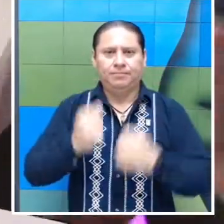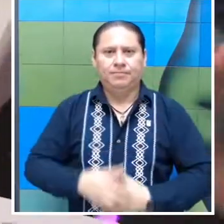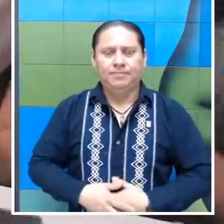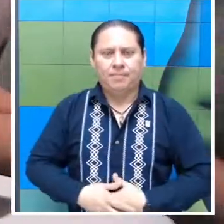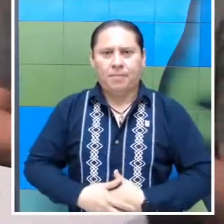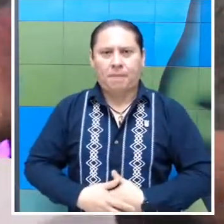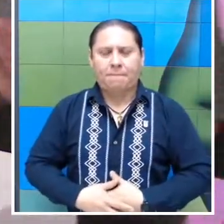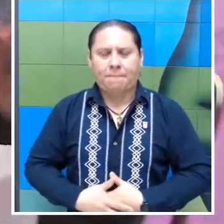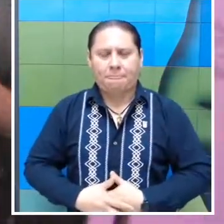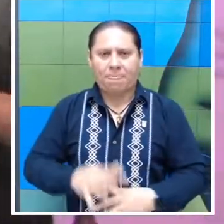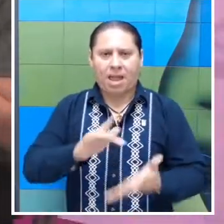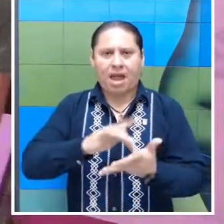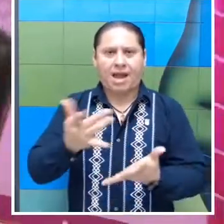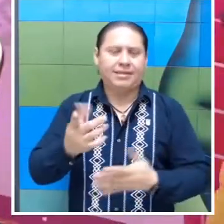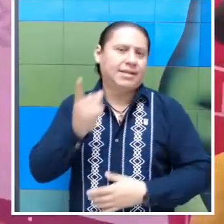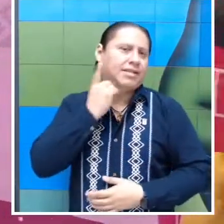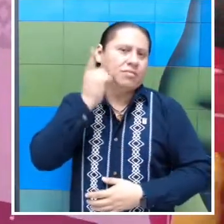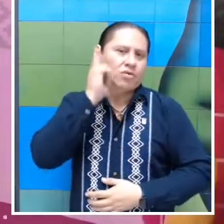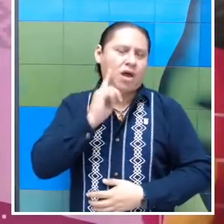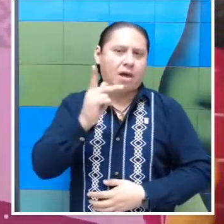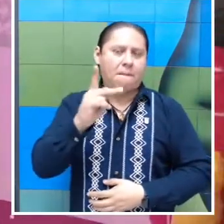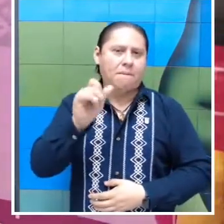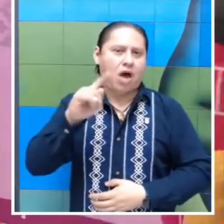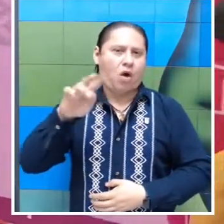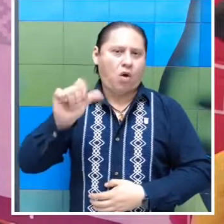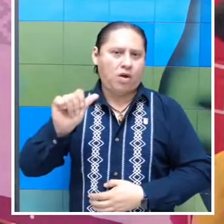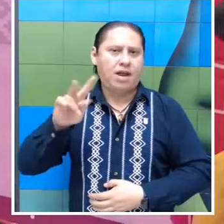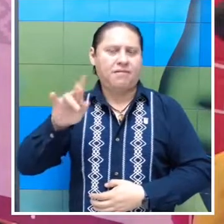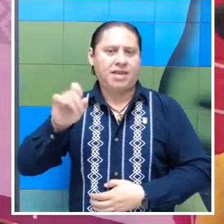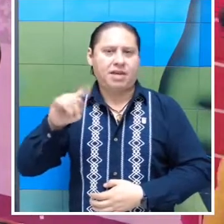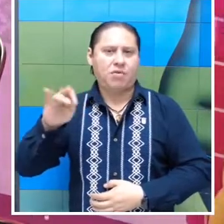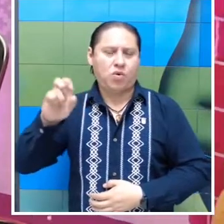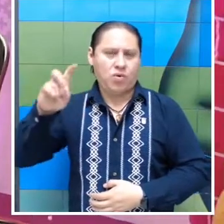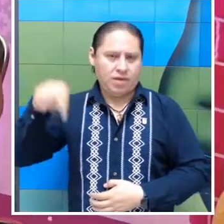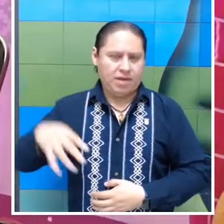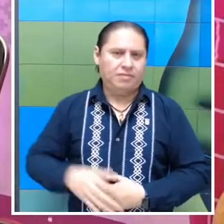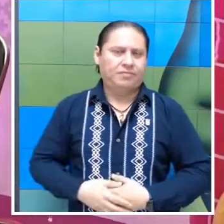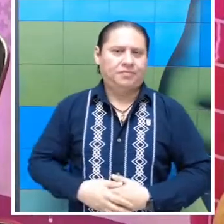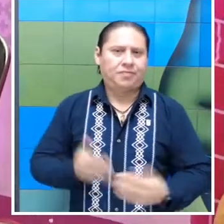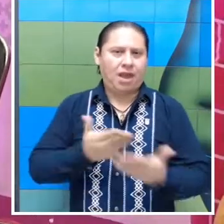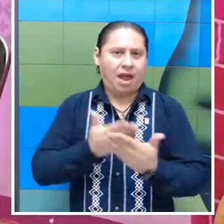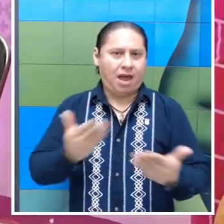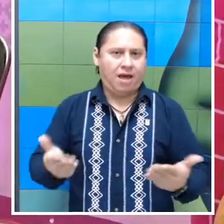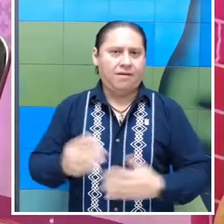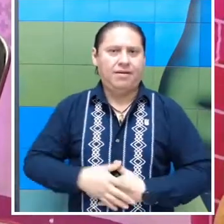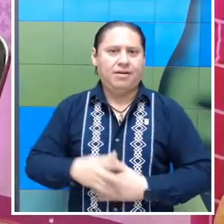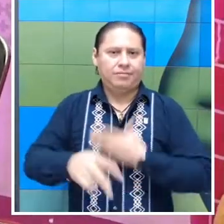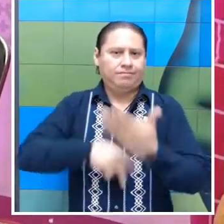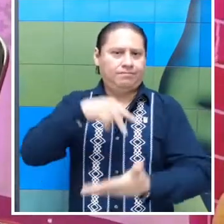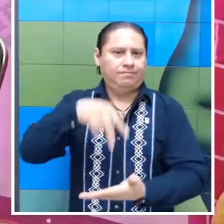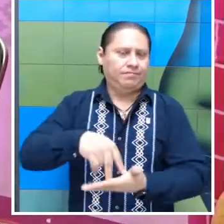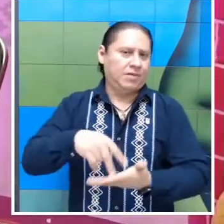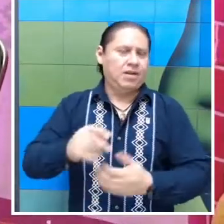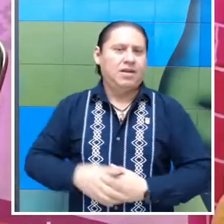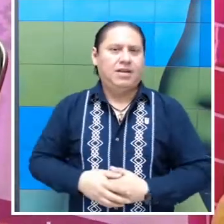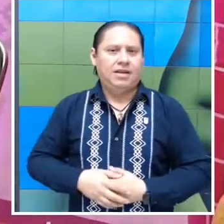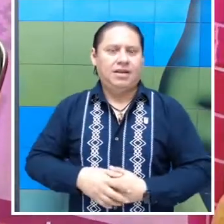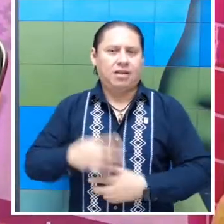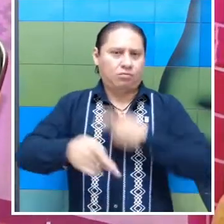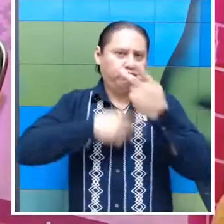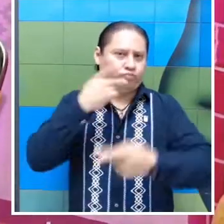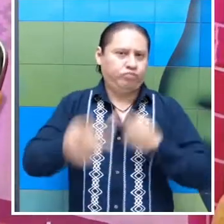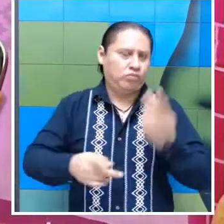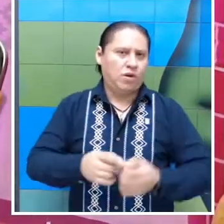Gracias a la diputada Paola Villamonte Pérez. También pedimos la intervención de la licenciada Delia María